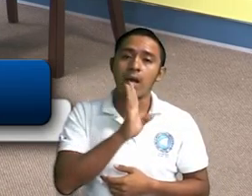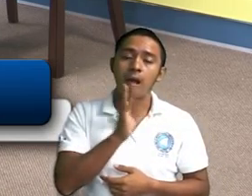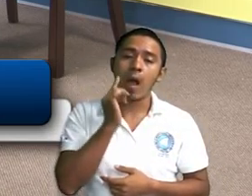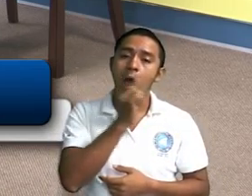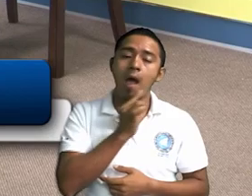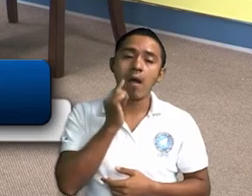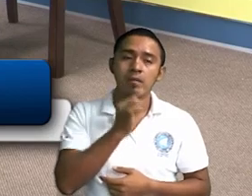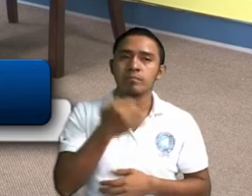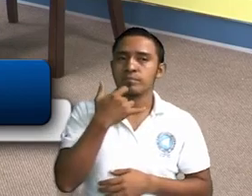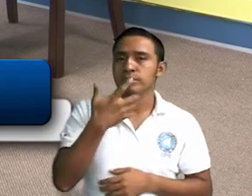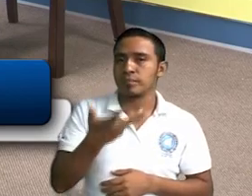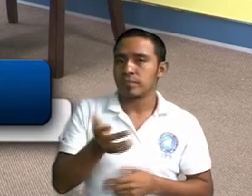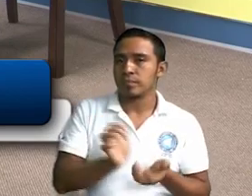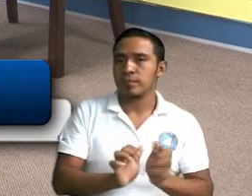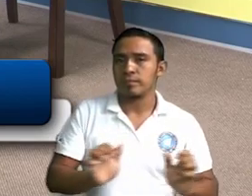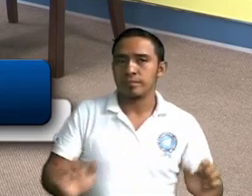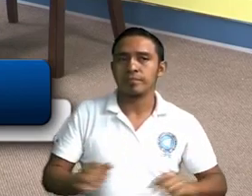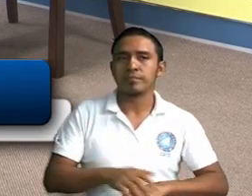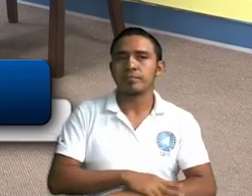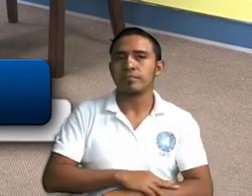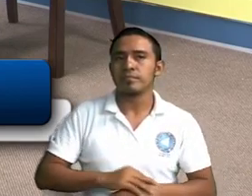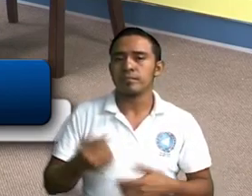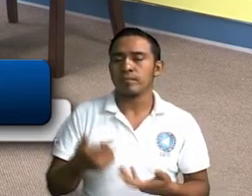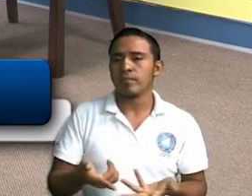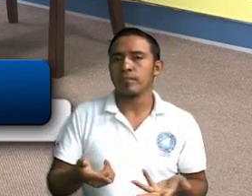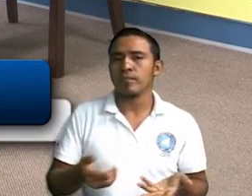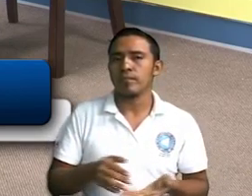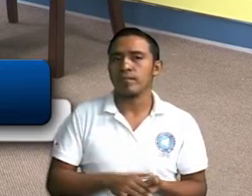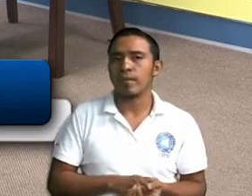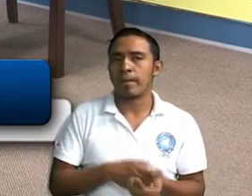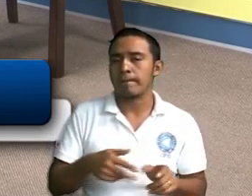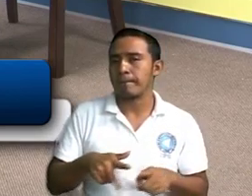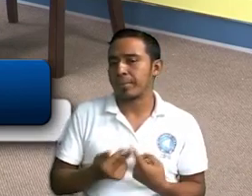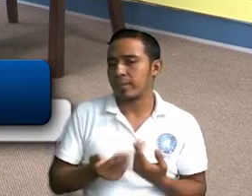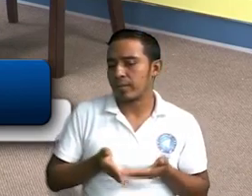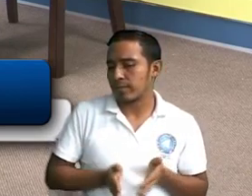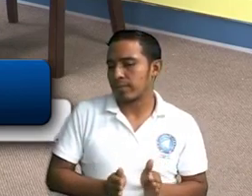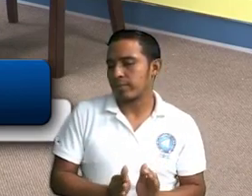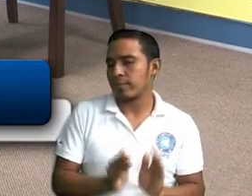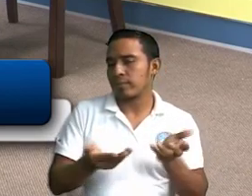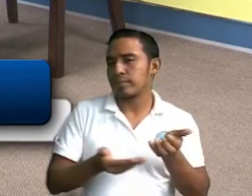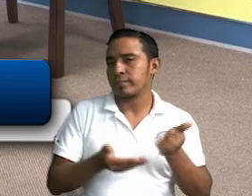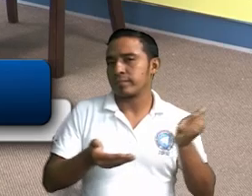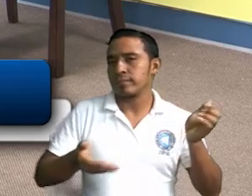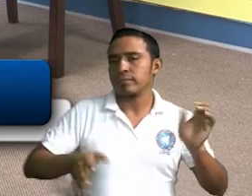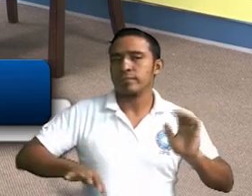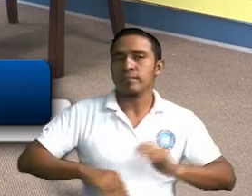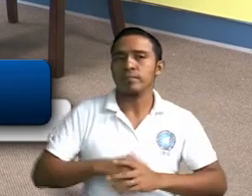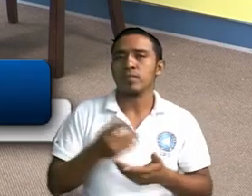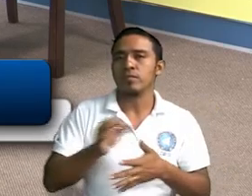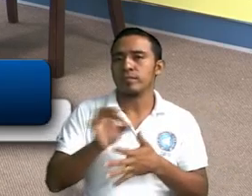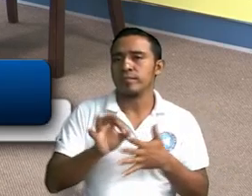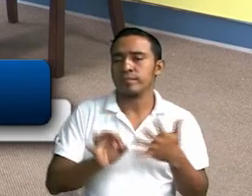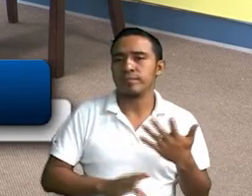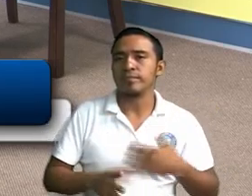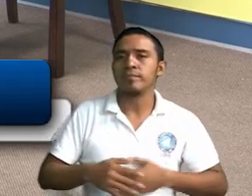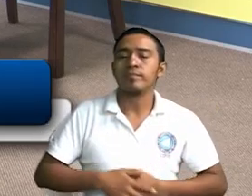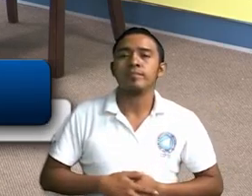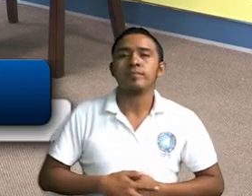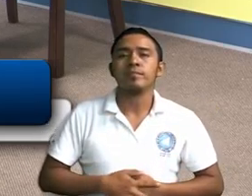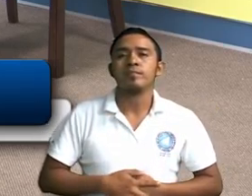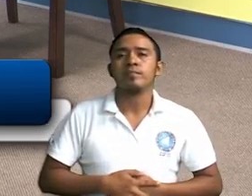bucales porque se presenta esto en los niños si son están haciendo pues están empezando la vida de actores y yo